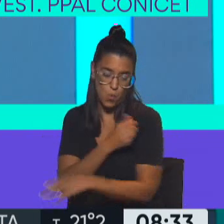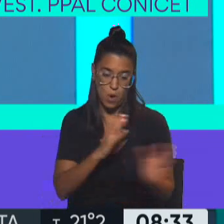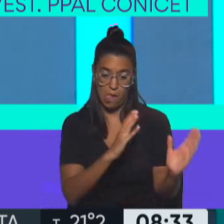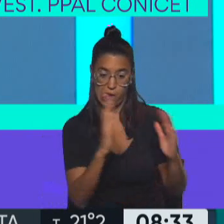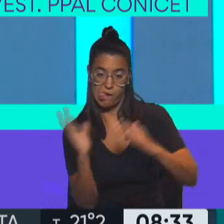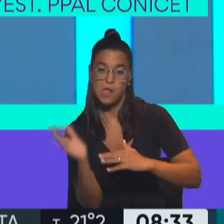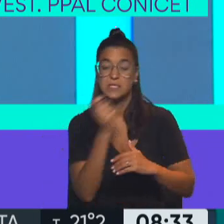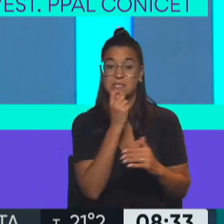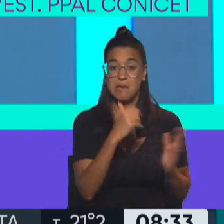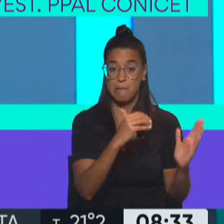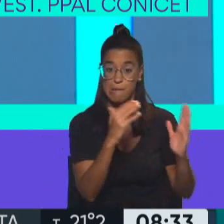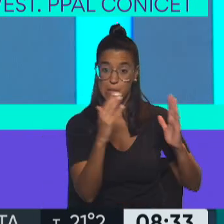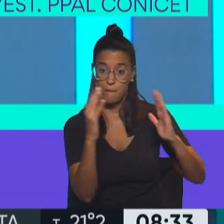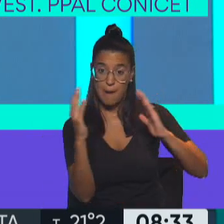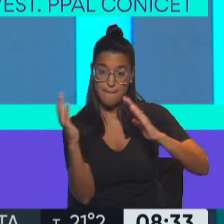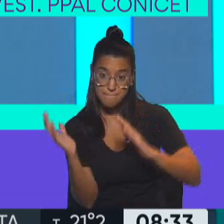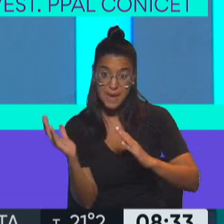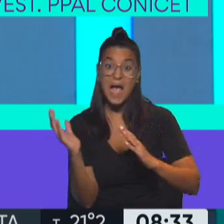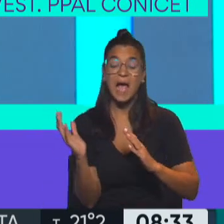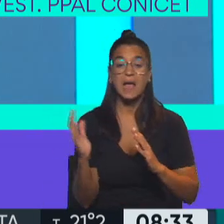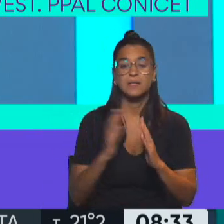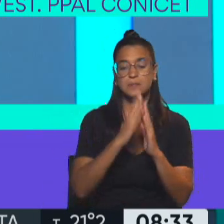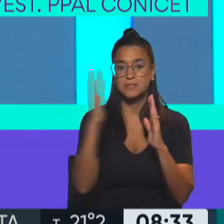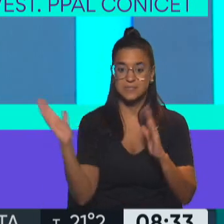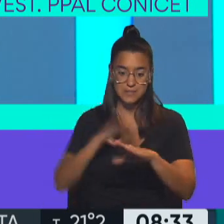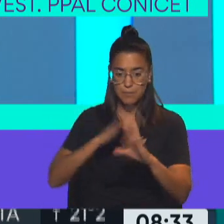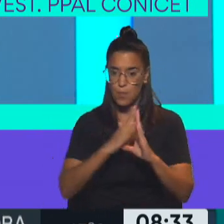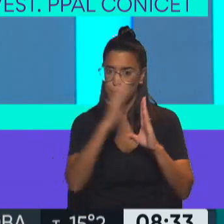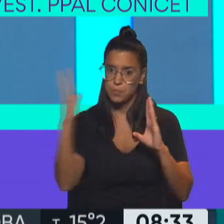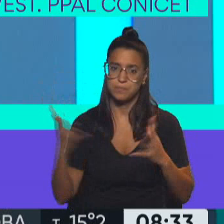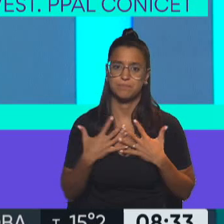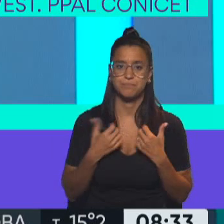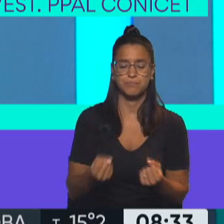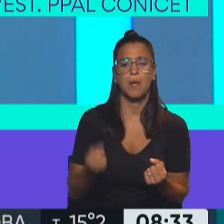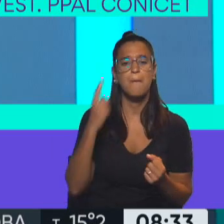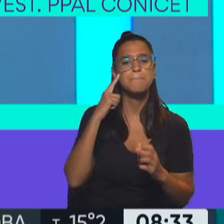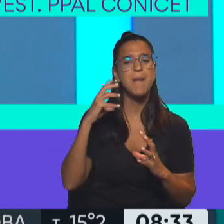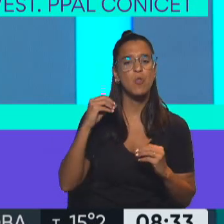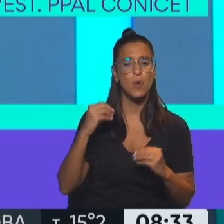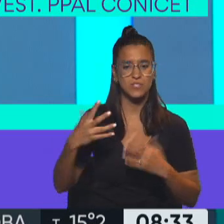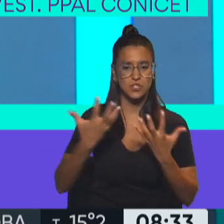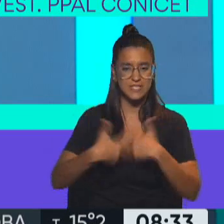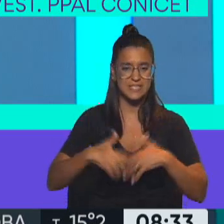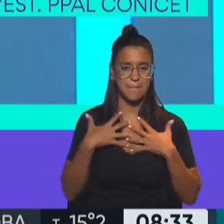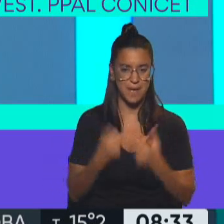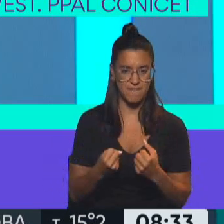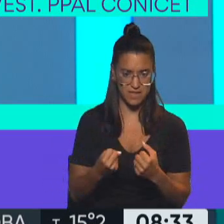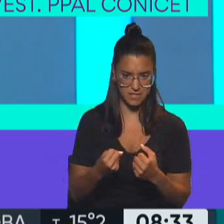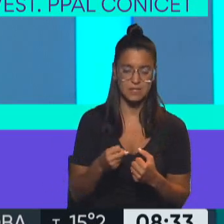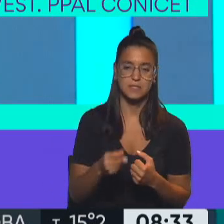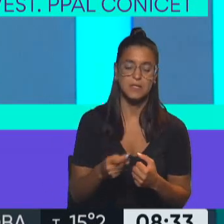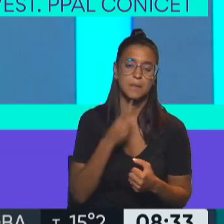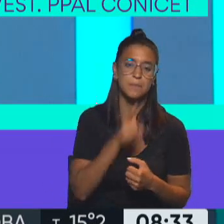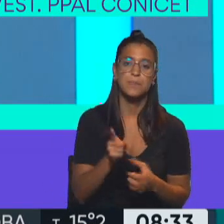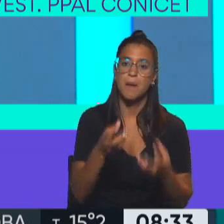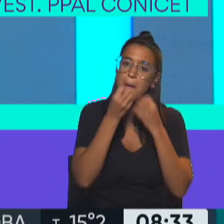más tiempo pasa, ocurre digamos, un mecanismo inmunológico, se llama maduración del sistema inmune, que permite que